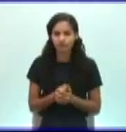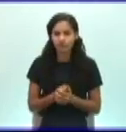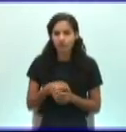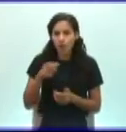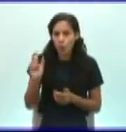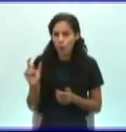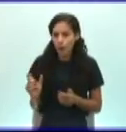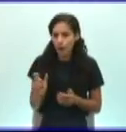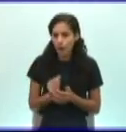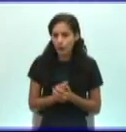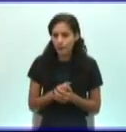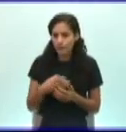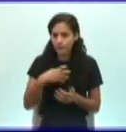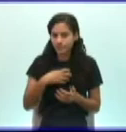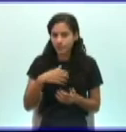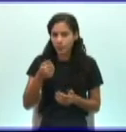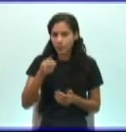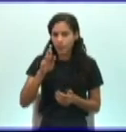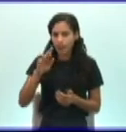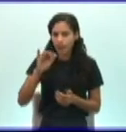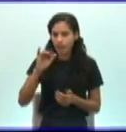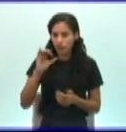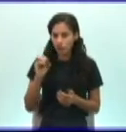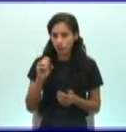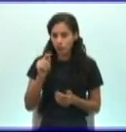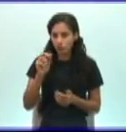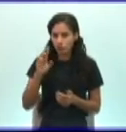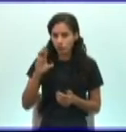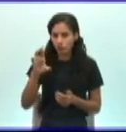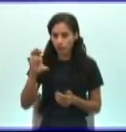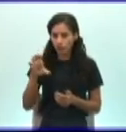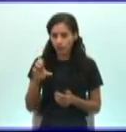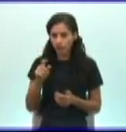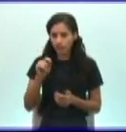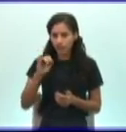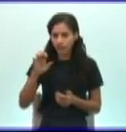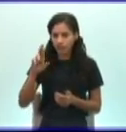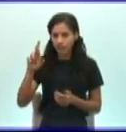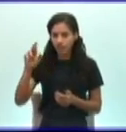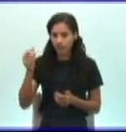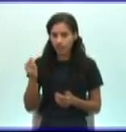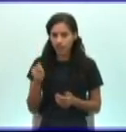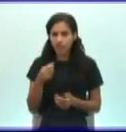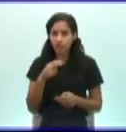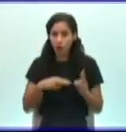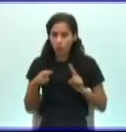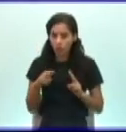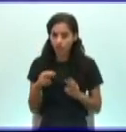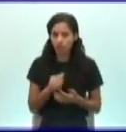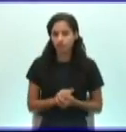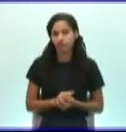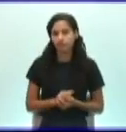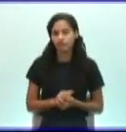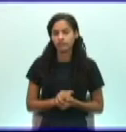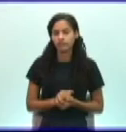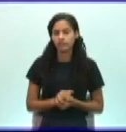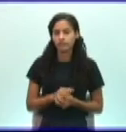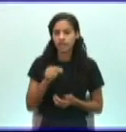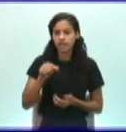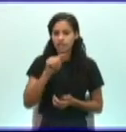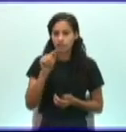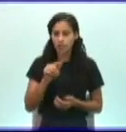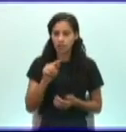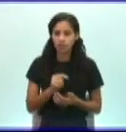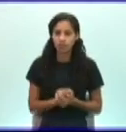con las palabras barrio, torre, tierra, según correspondan. Esta